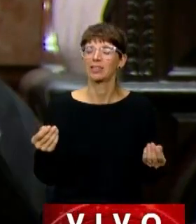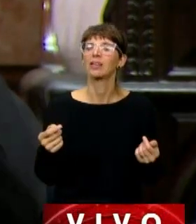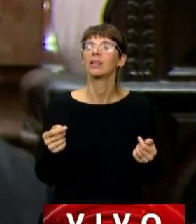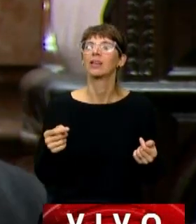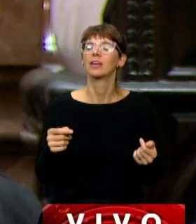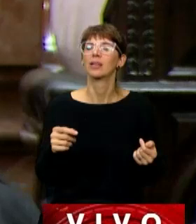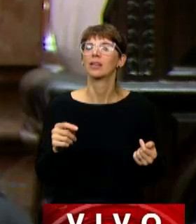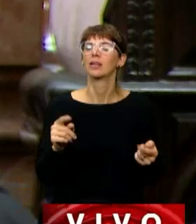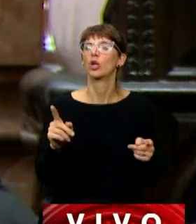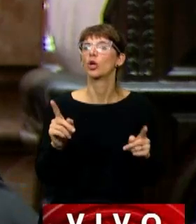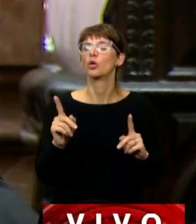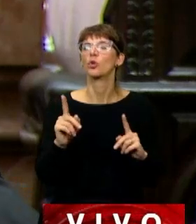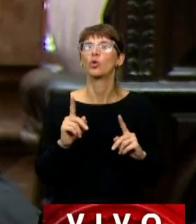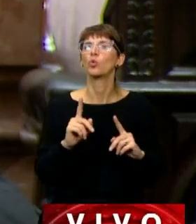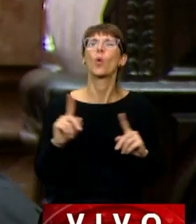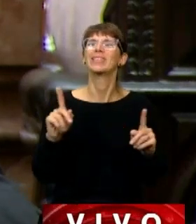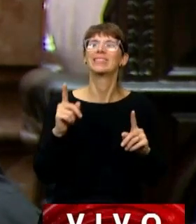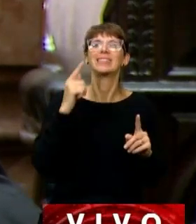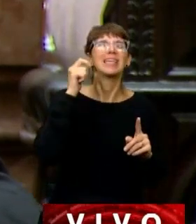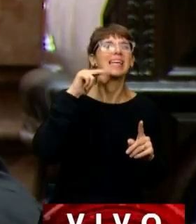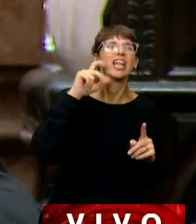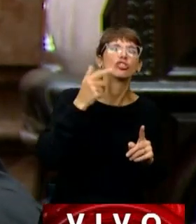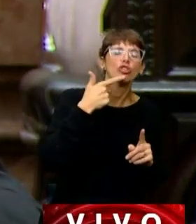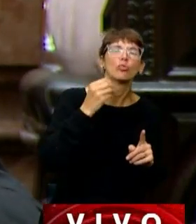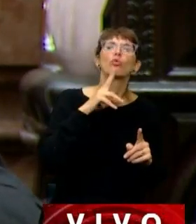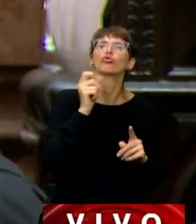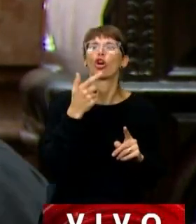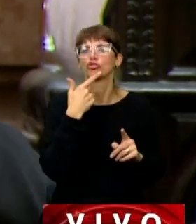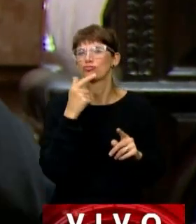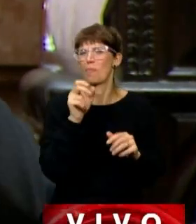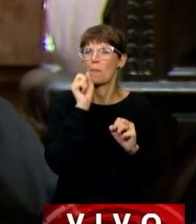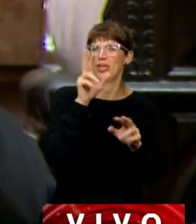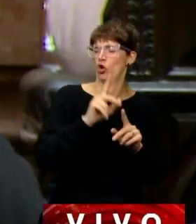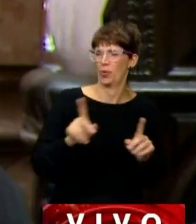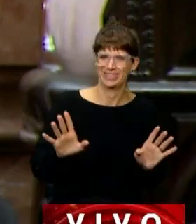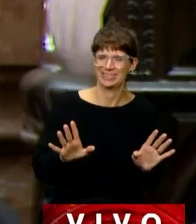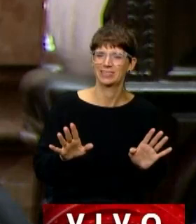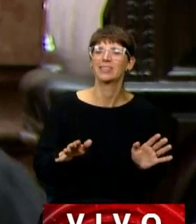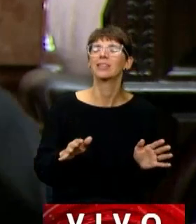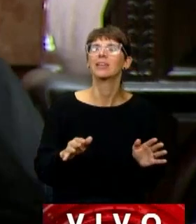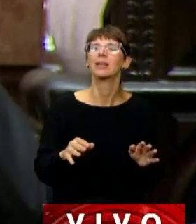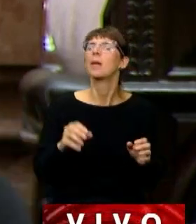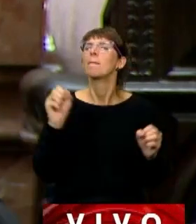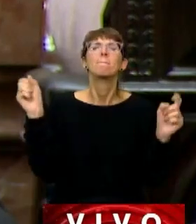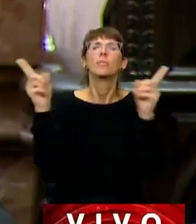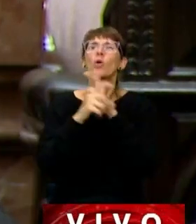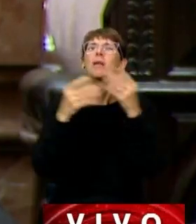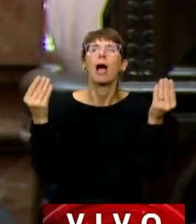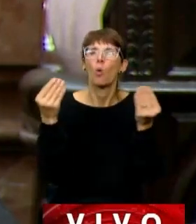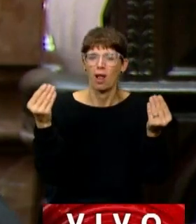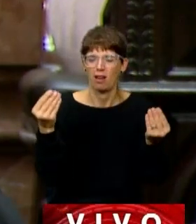ni siquiera es ingresos brutos e impuestos de sellos. Es la incapacidad